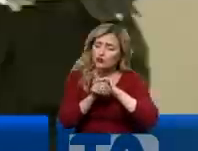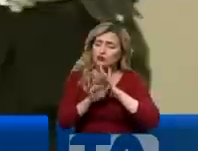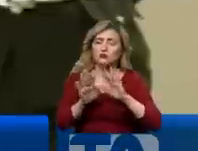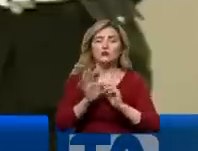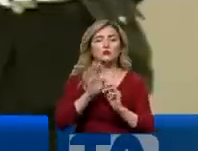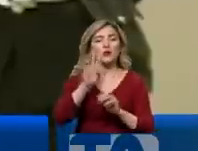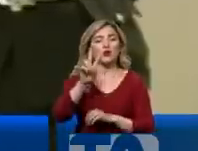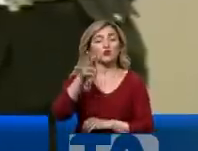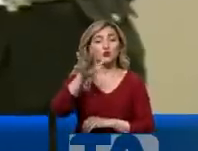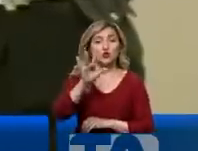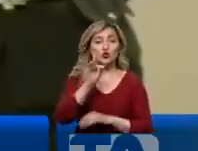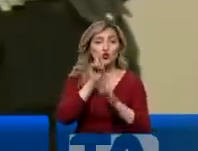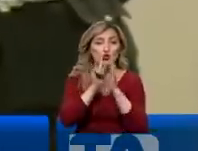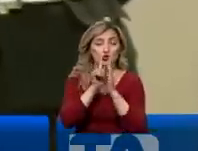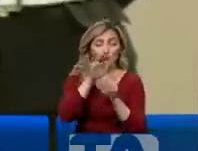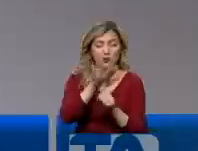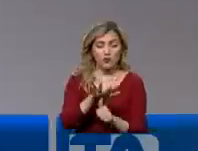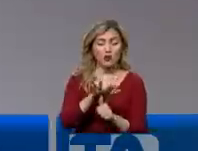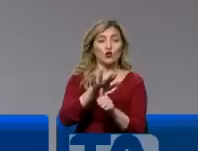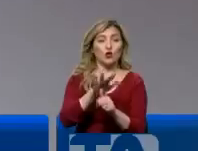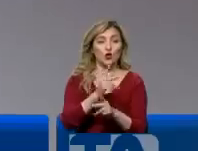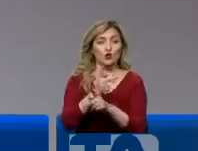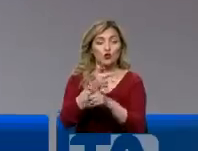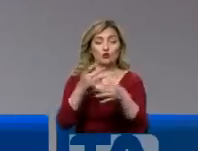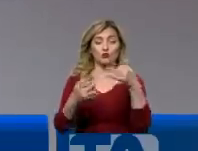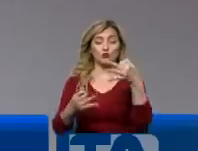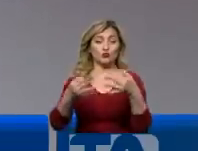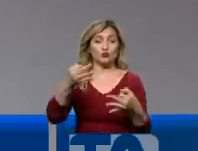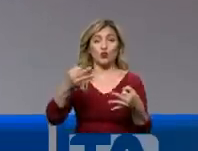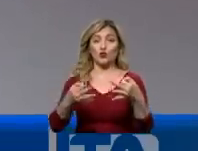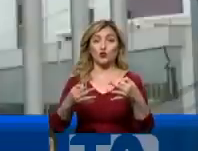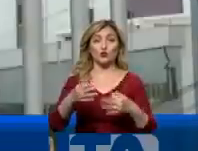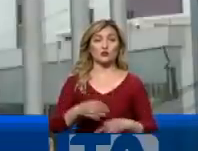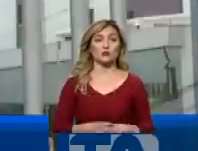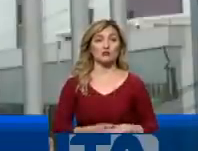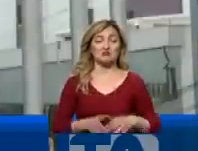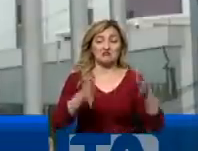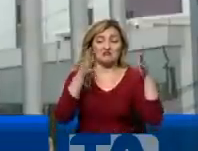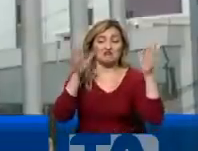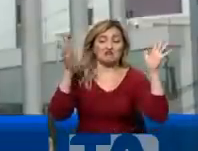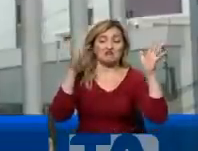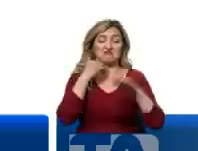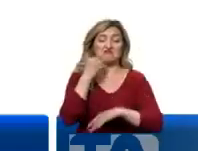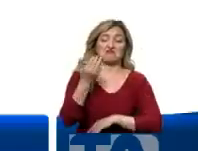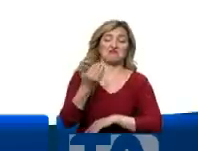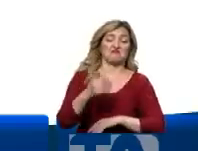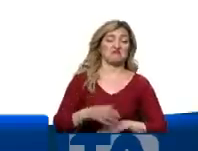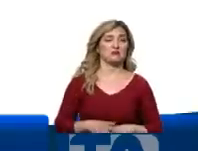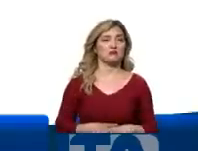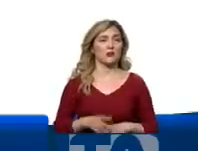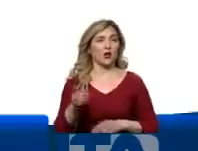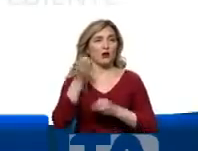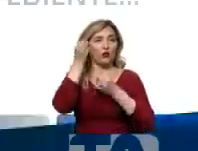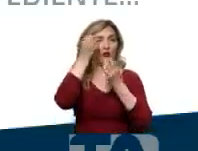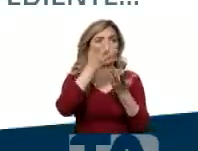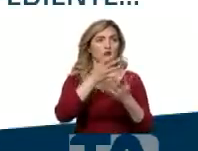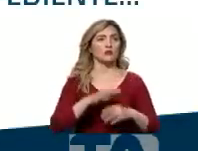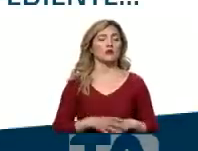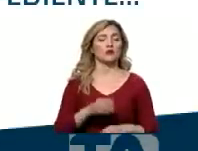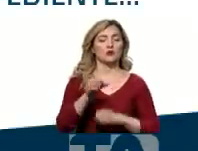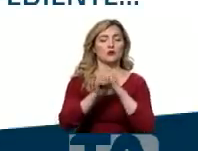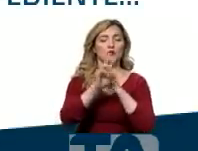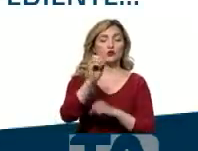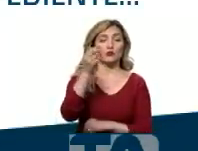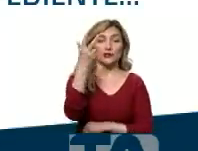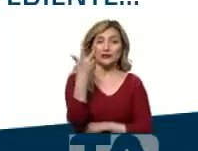En 2018 denunció las presiones ante el Consejo de la Judicatura, pero no le dieron paso. Allí contó que A mediados del